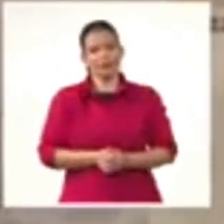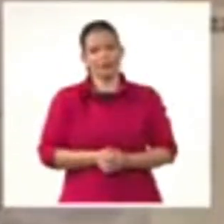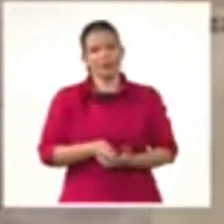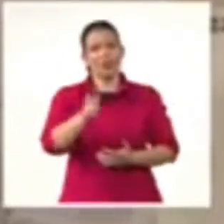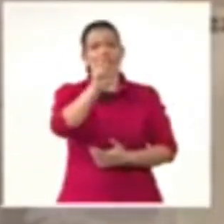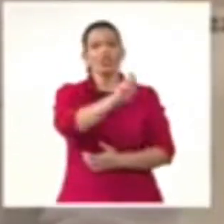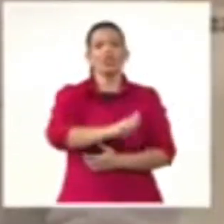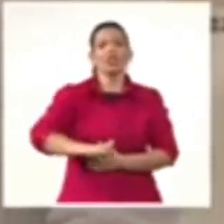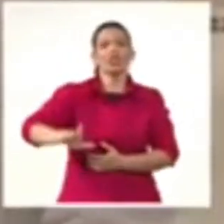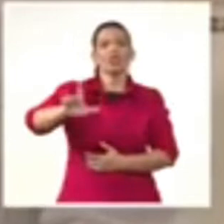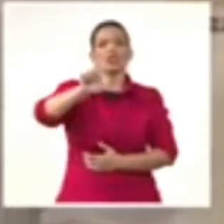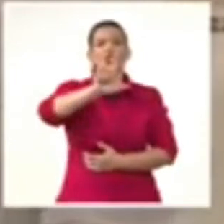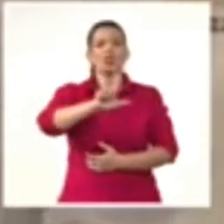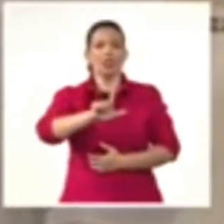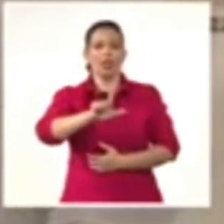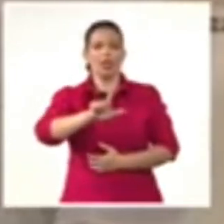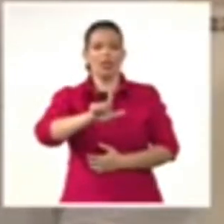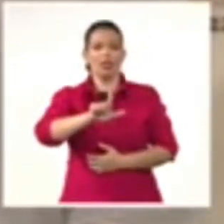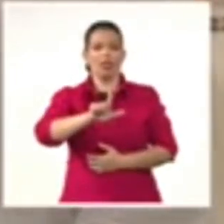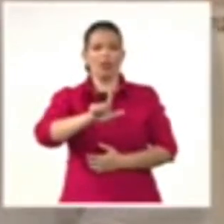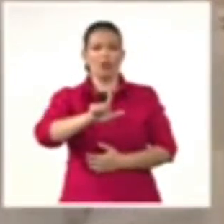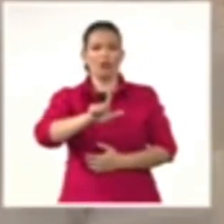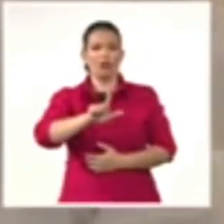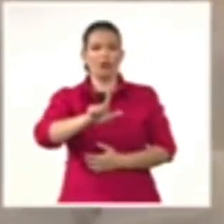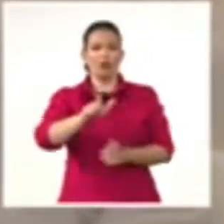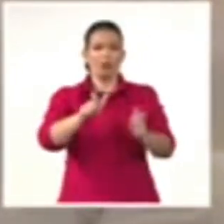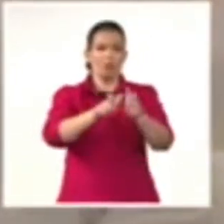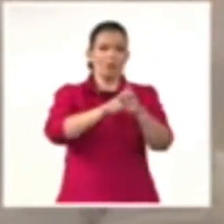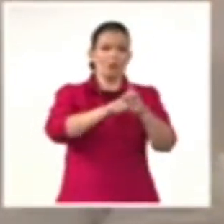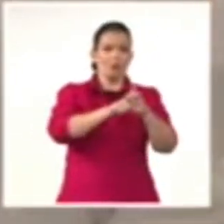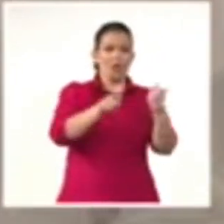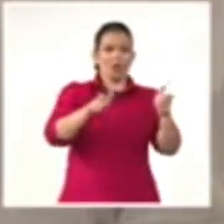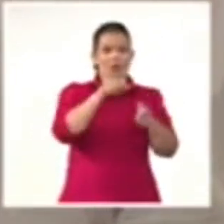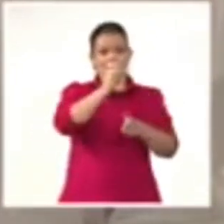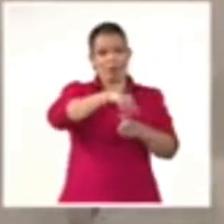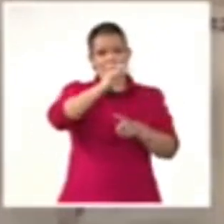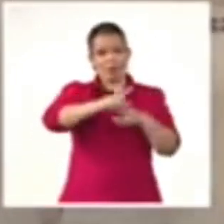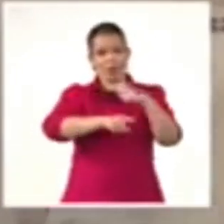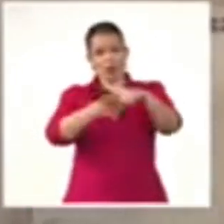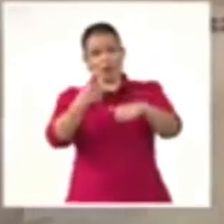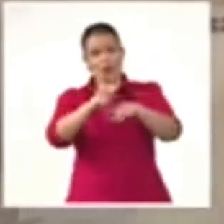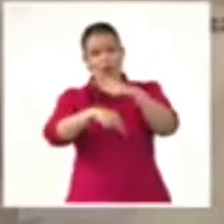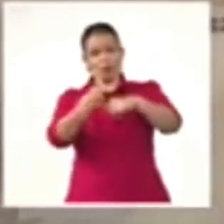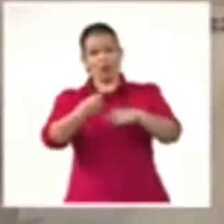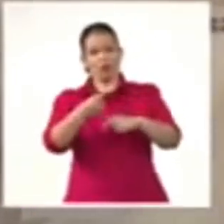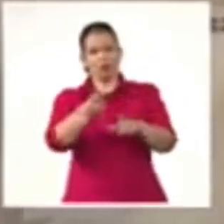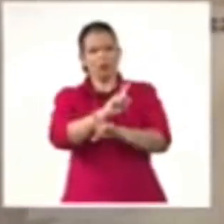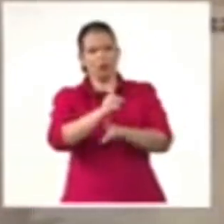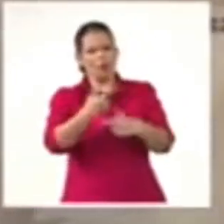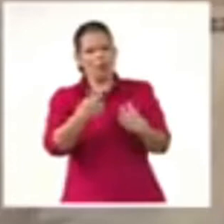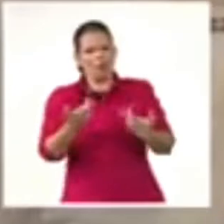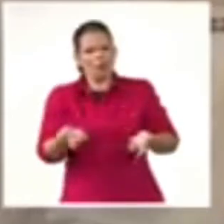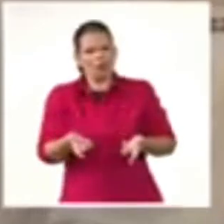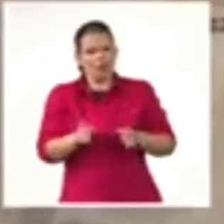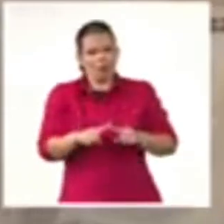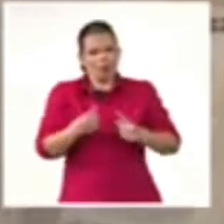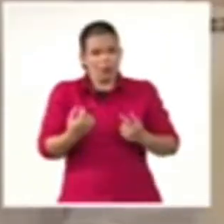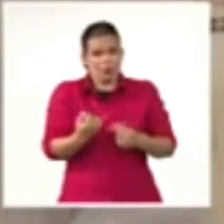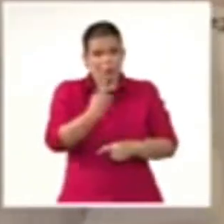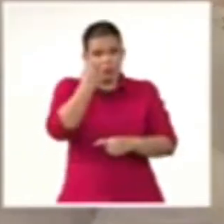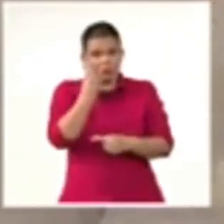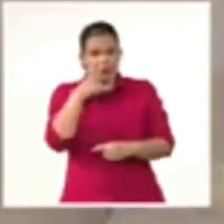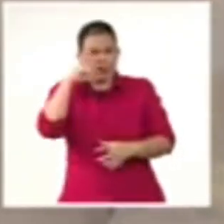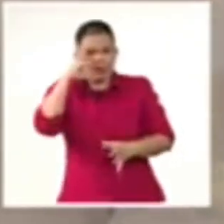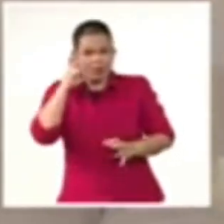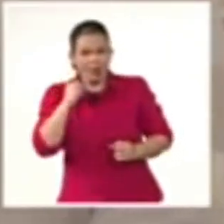socialismo no puede seguir siendo difamado en nombre de la libertad mientras se le cierran todas las puertas para el comercio,